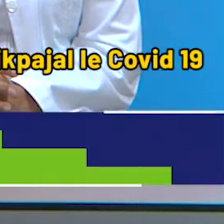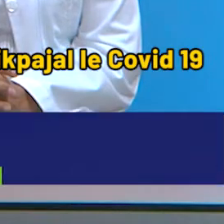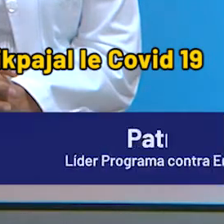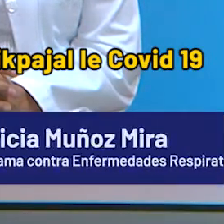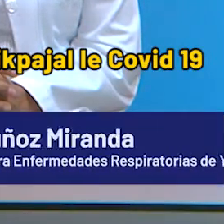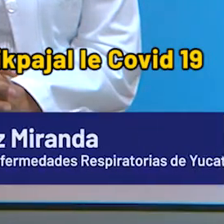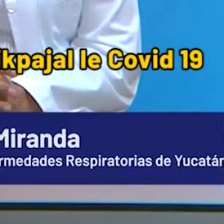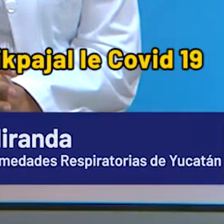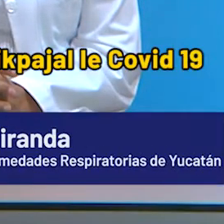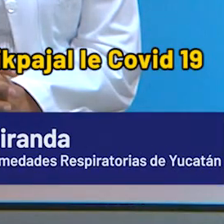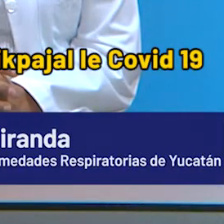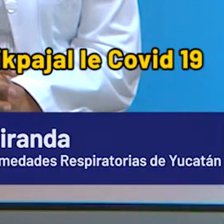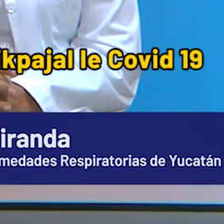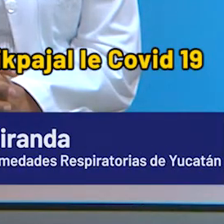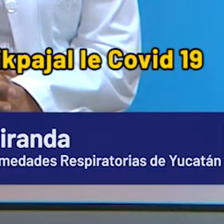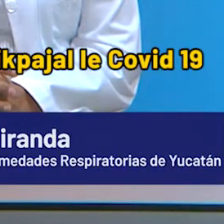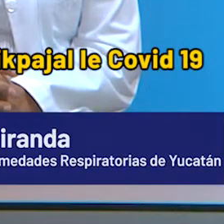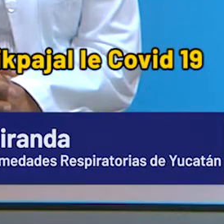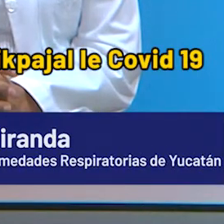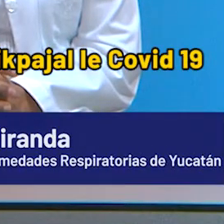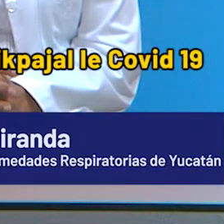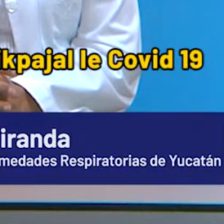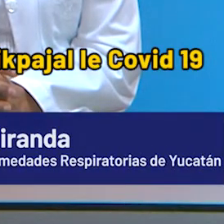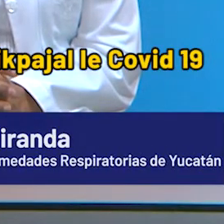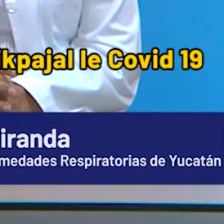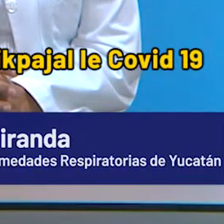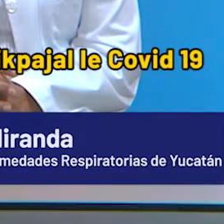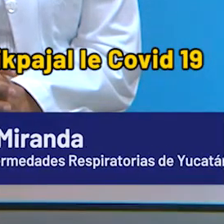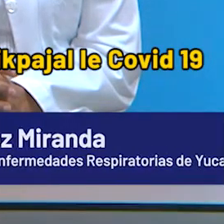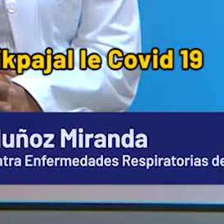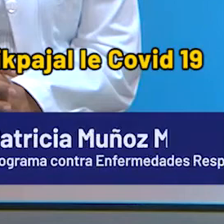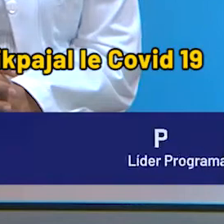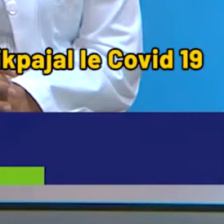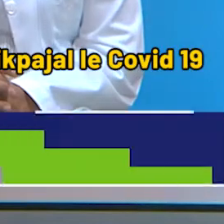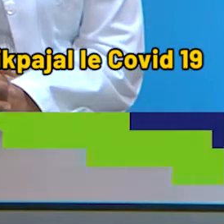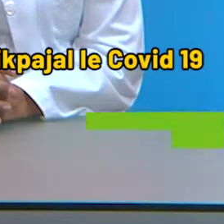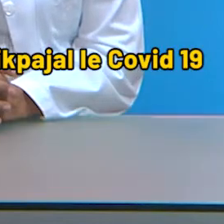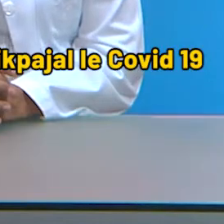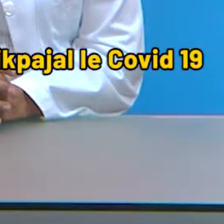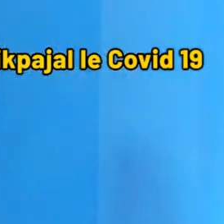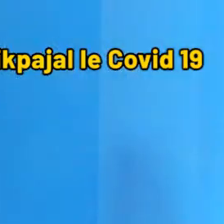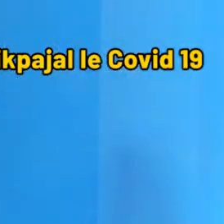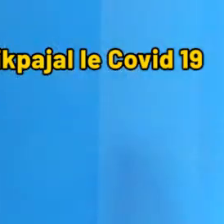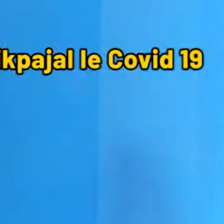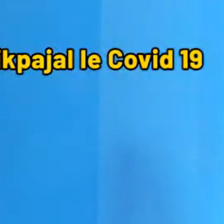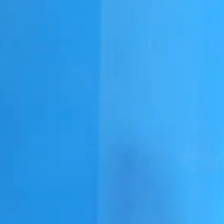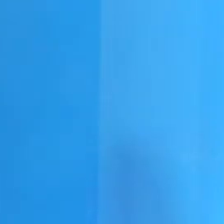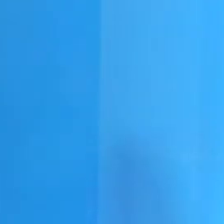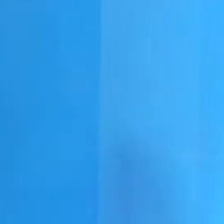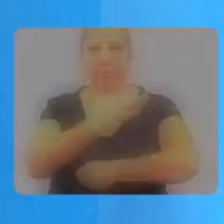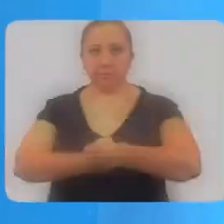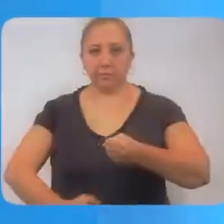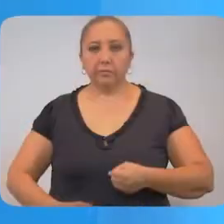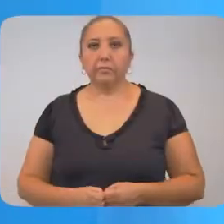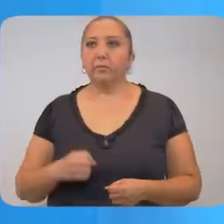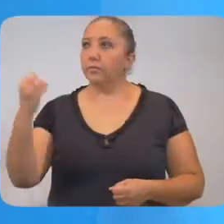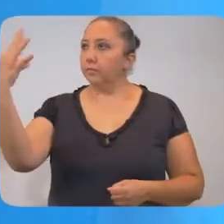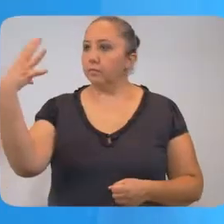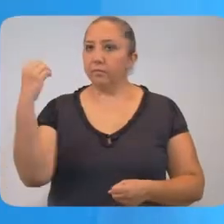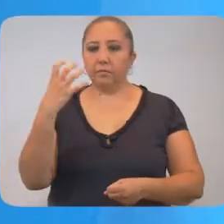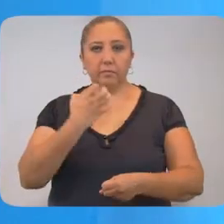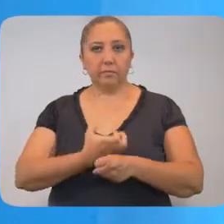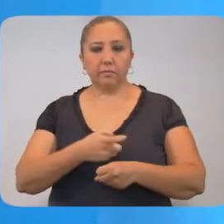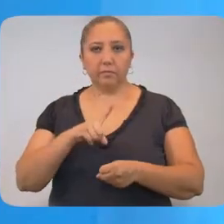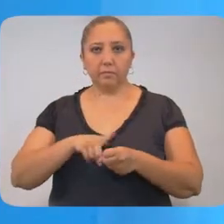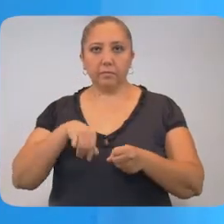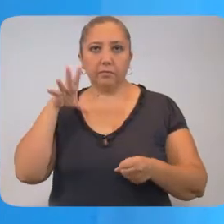Buenas tardes. Nos permitimos dar el informe diario relacionado con el COVID-19. Adelante, doctora. Gracias, doctora. Buenas tardes. El semáforo estatal